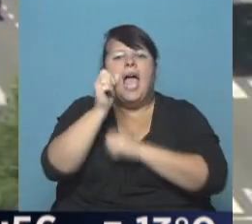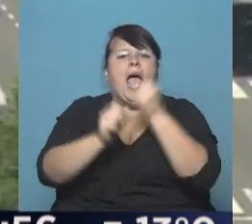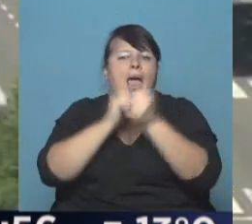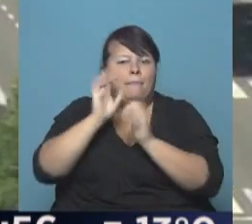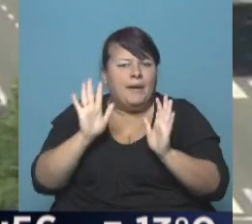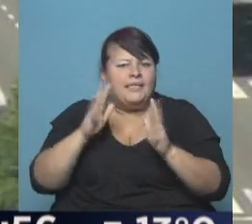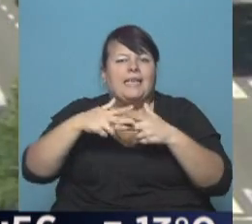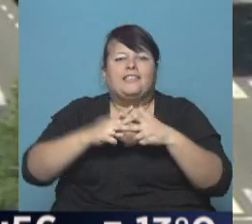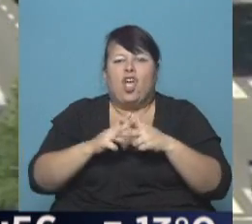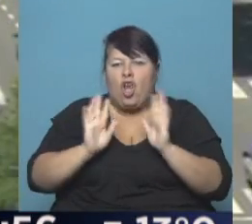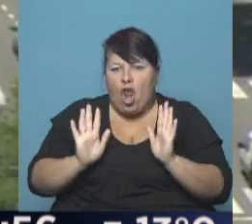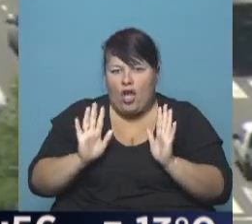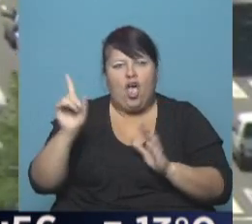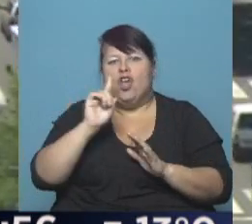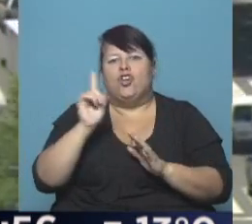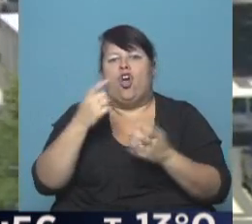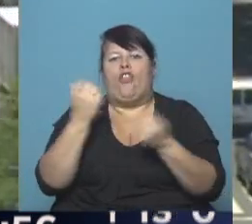empresa y no de transporte